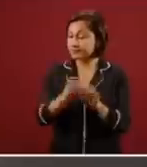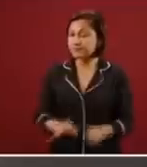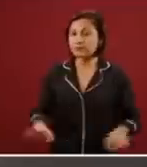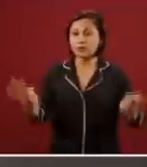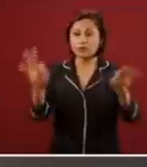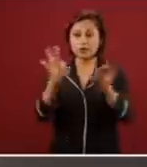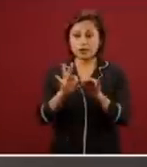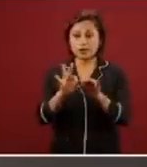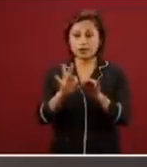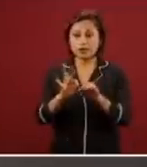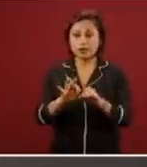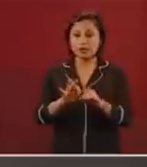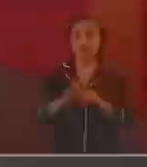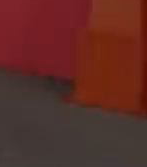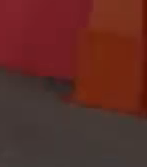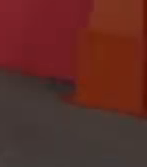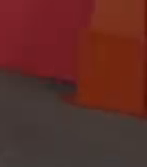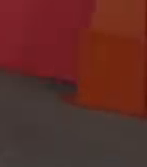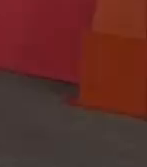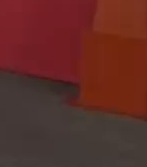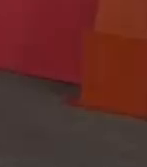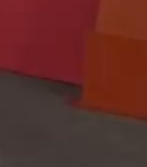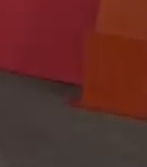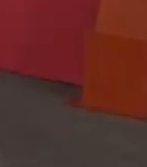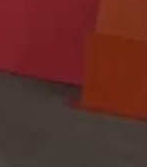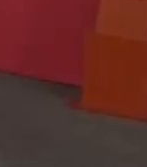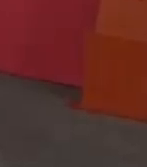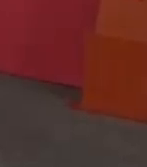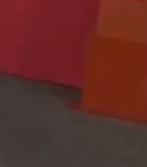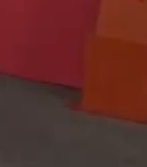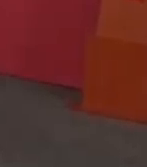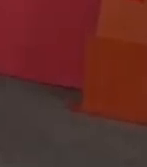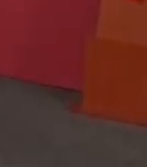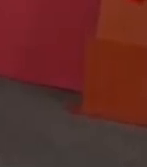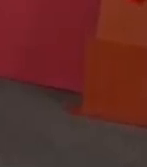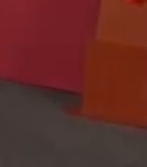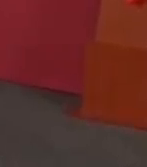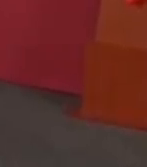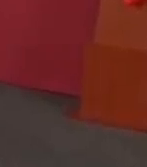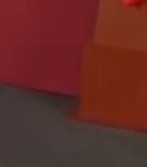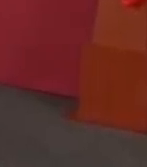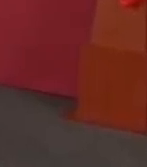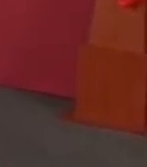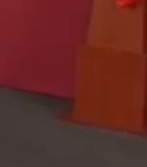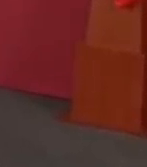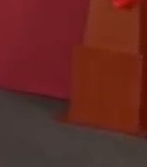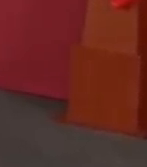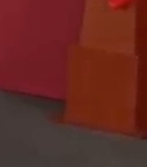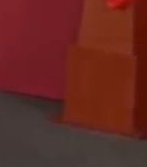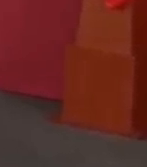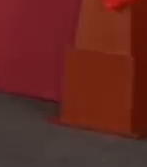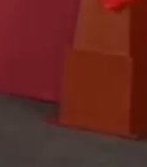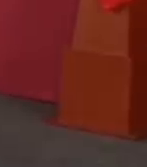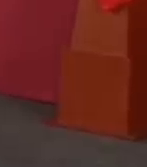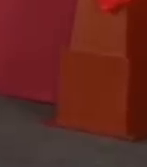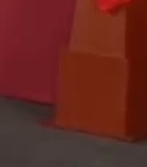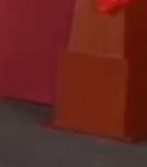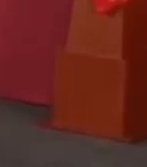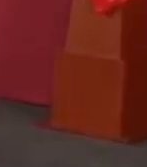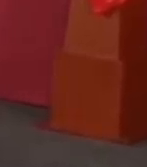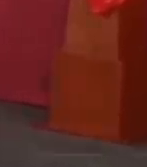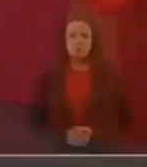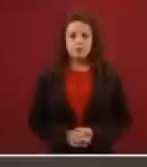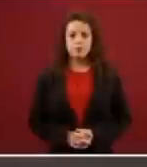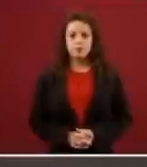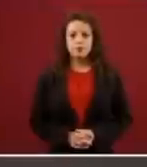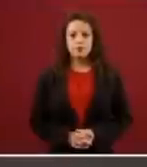Si gobierna la delincuencia, es pecho a tierra. No hay